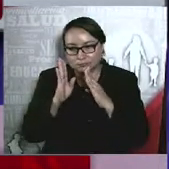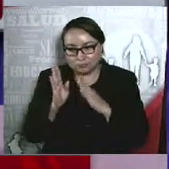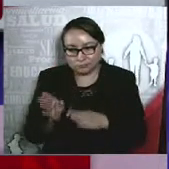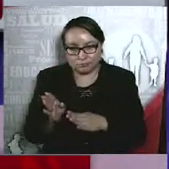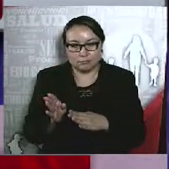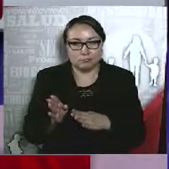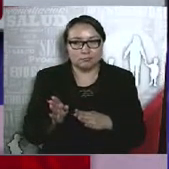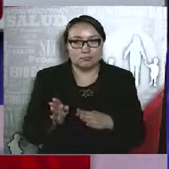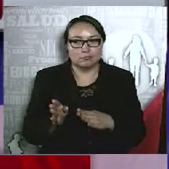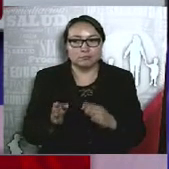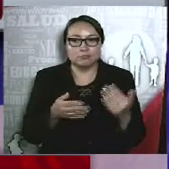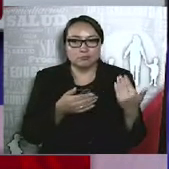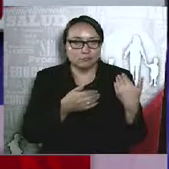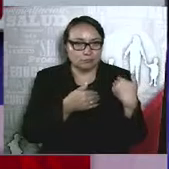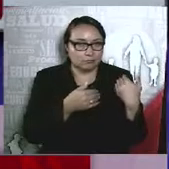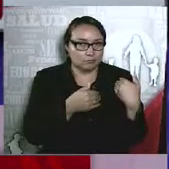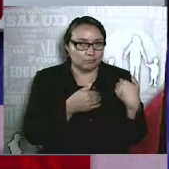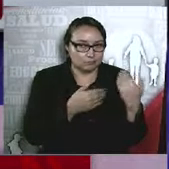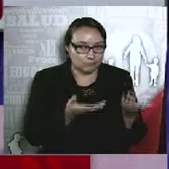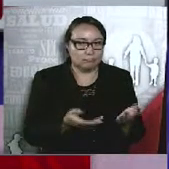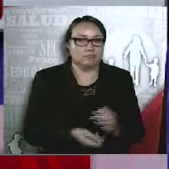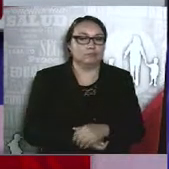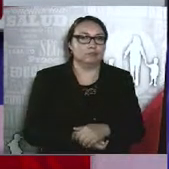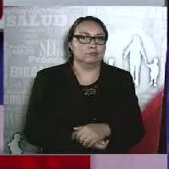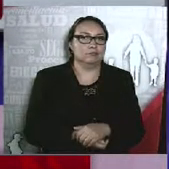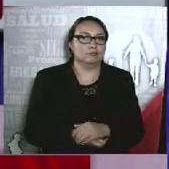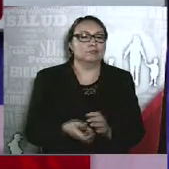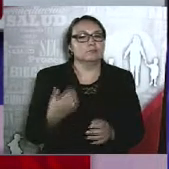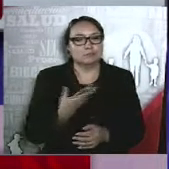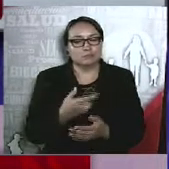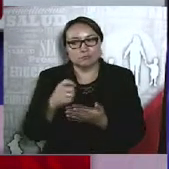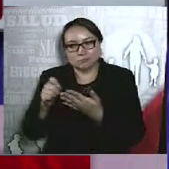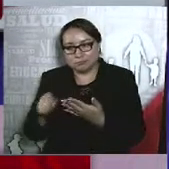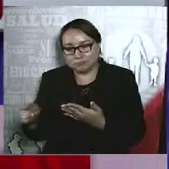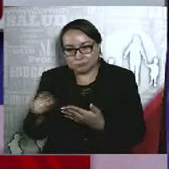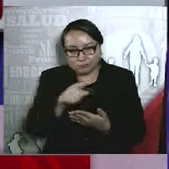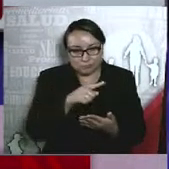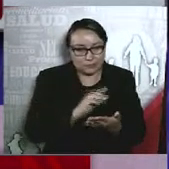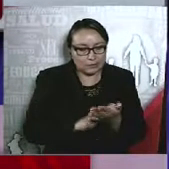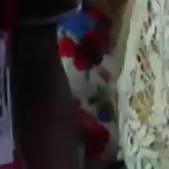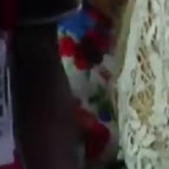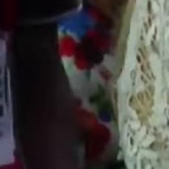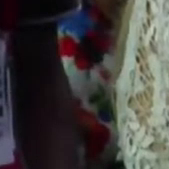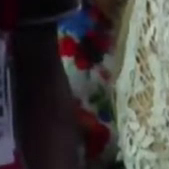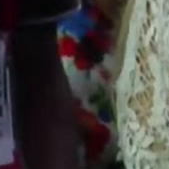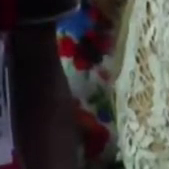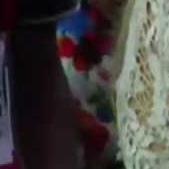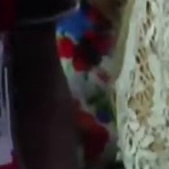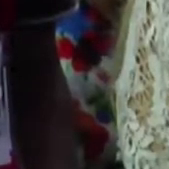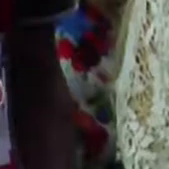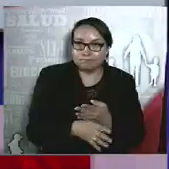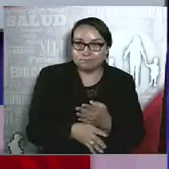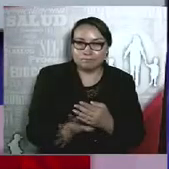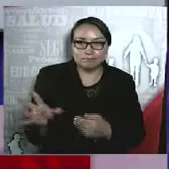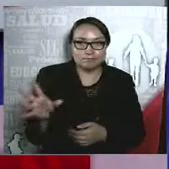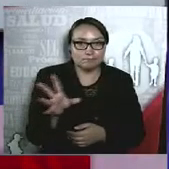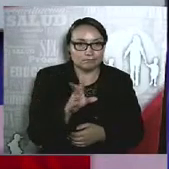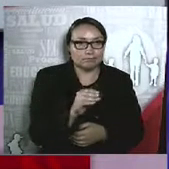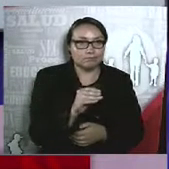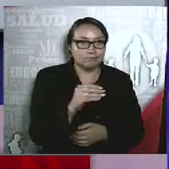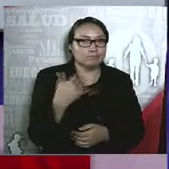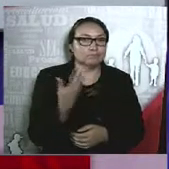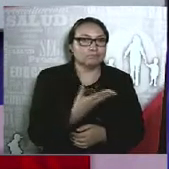la respuesta material, o sea, garantizar efectivamente que se haya solucionado la petición de la persona.